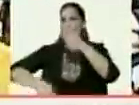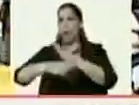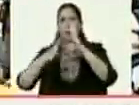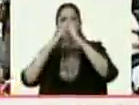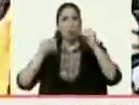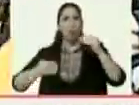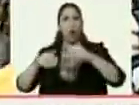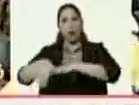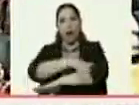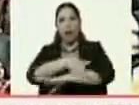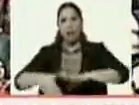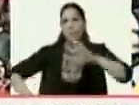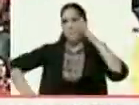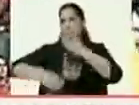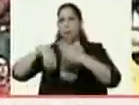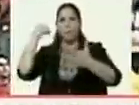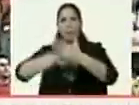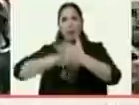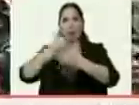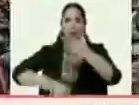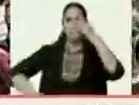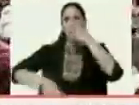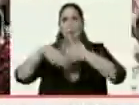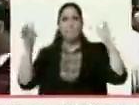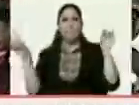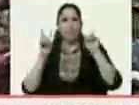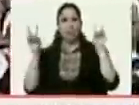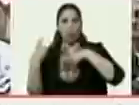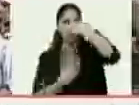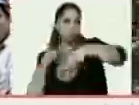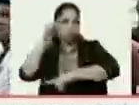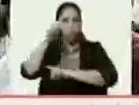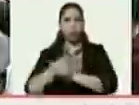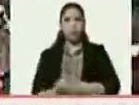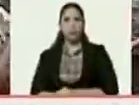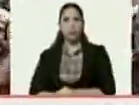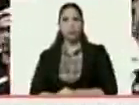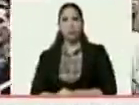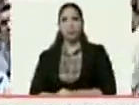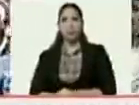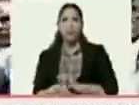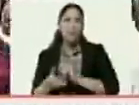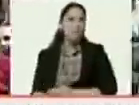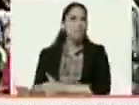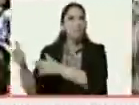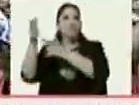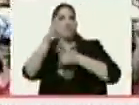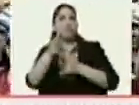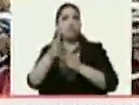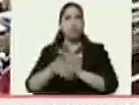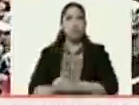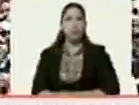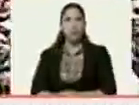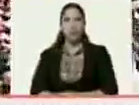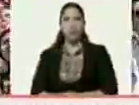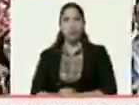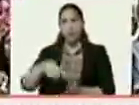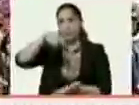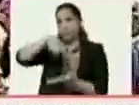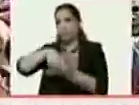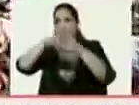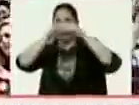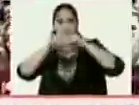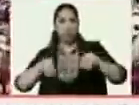calle! ¡Vamos a la batalla! ¡Vamos a la victoria revolucionaria! ¡Fusil al hombro! ¡Rodilla en